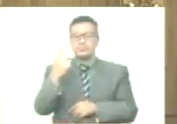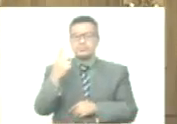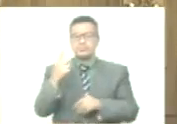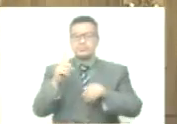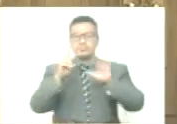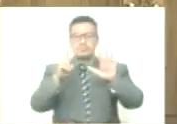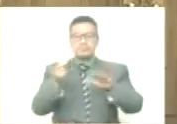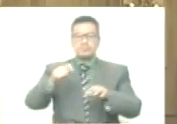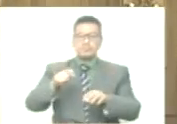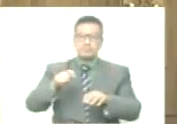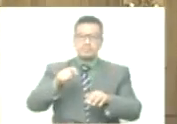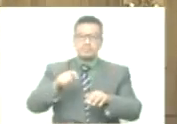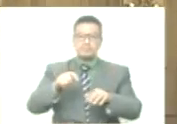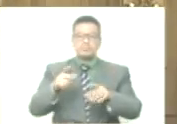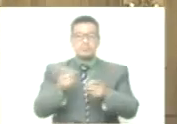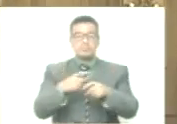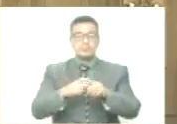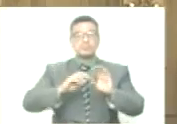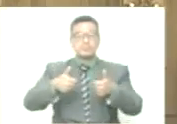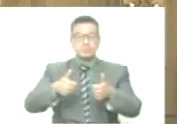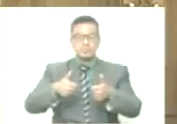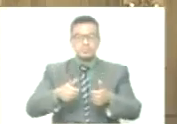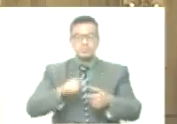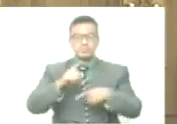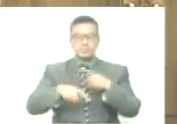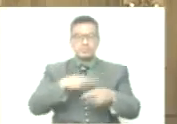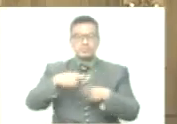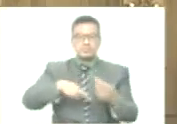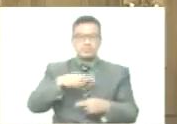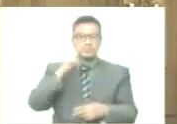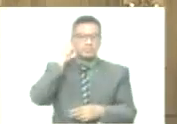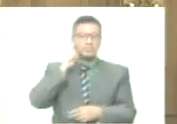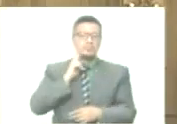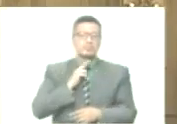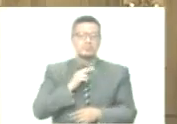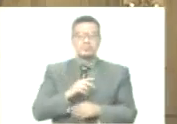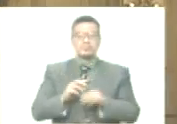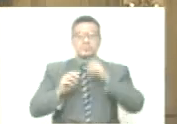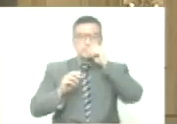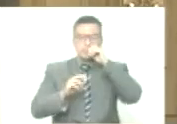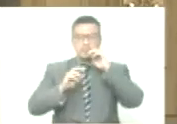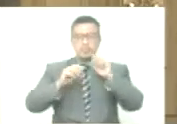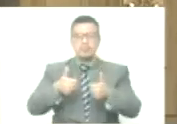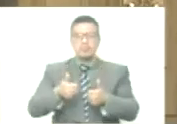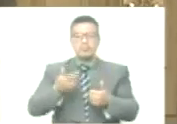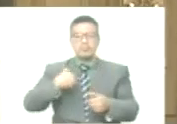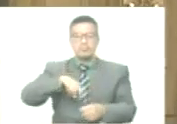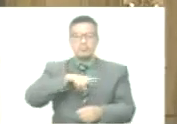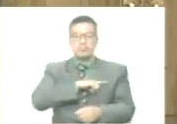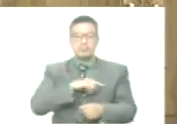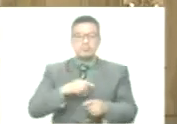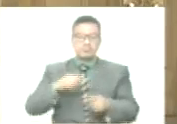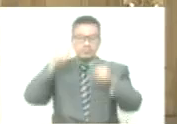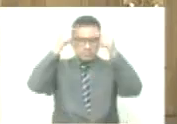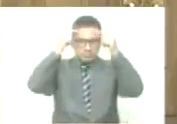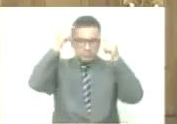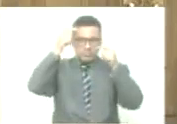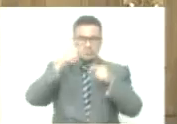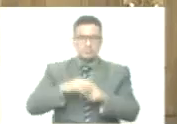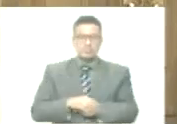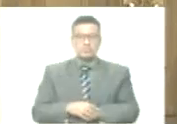el 7 de agosto, como muestra que inicia a través de la Revolución Bolivariana, desde que la iniciamos con nuestro comandante Hugo Rafael Chávez